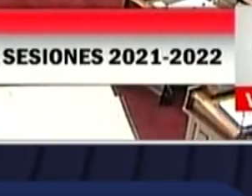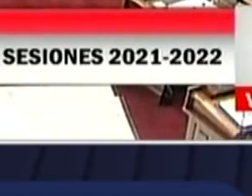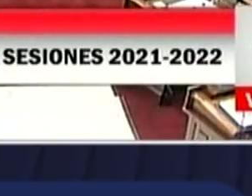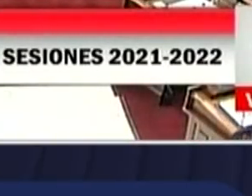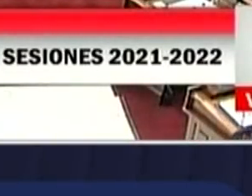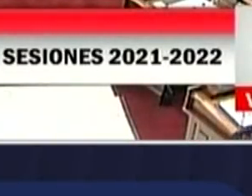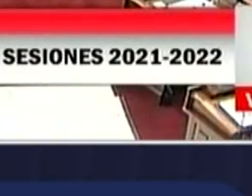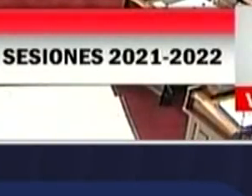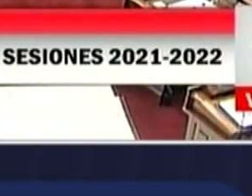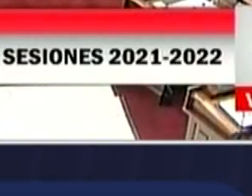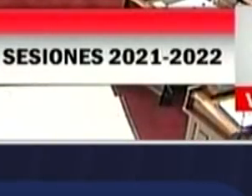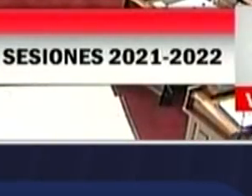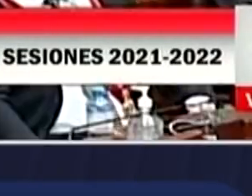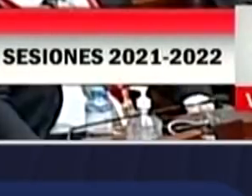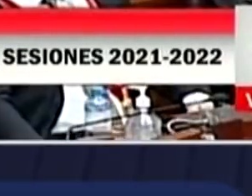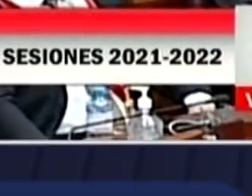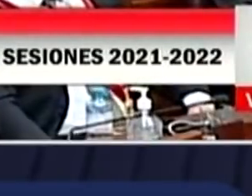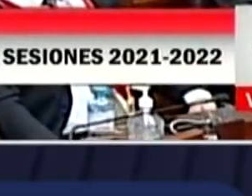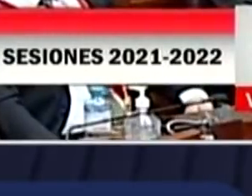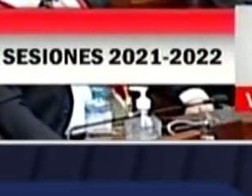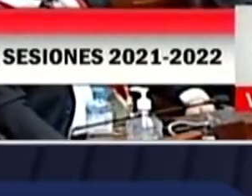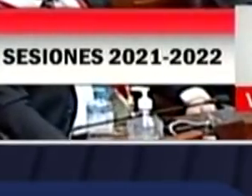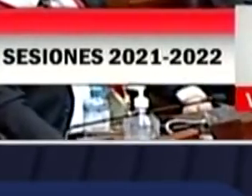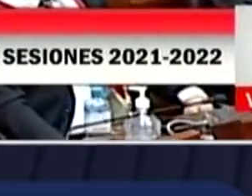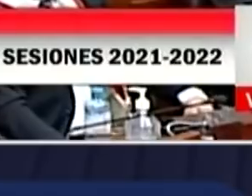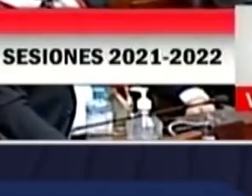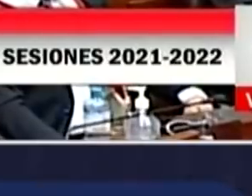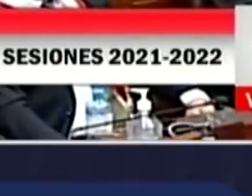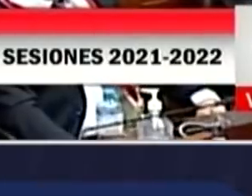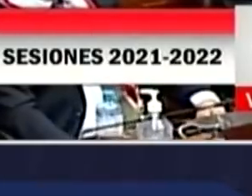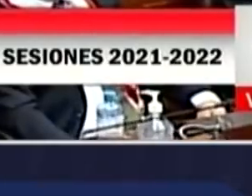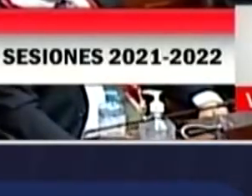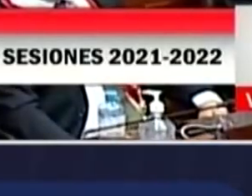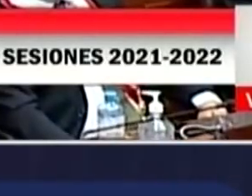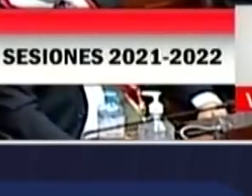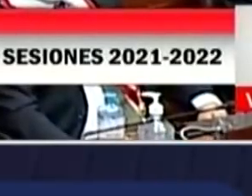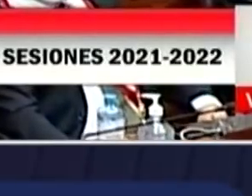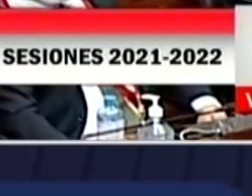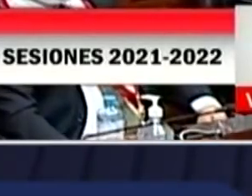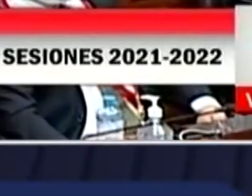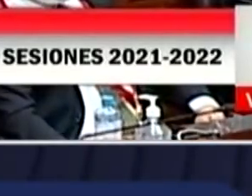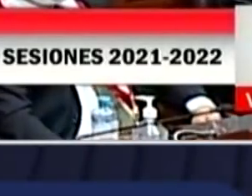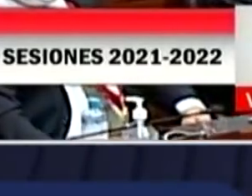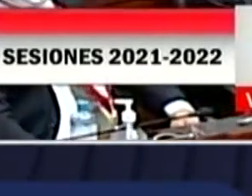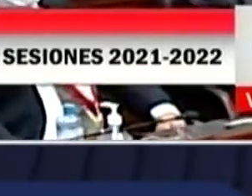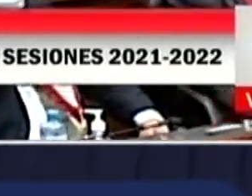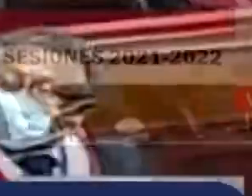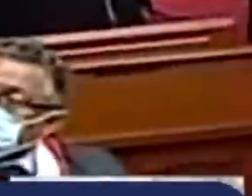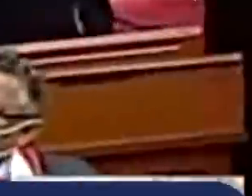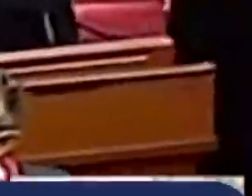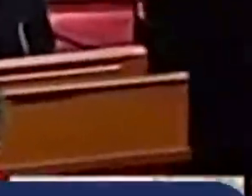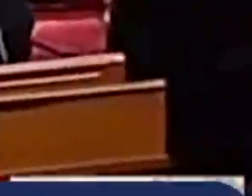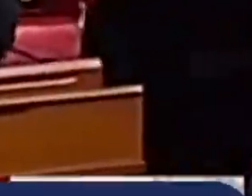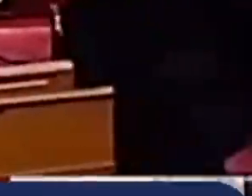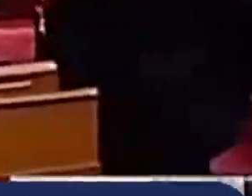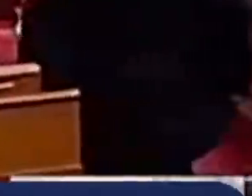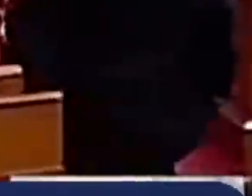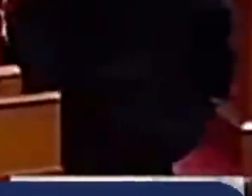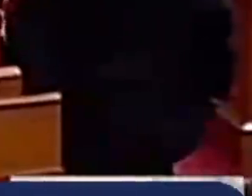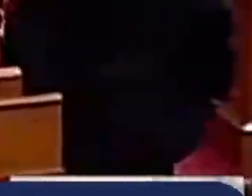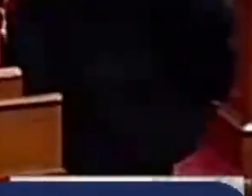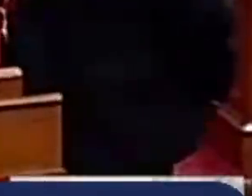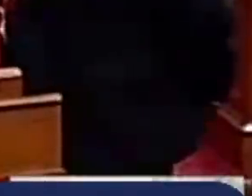Nulos, lisiados, 0 votos. Total de votos,